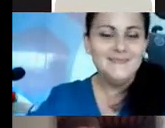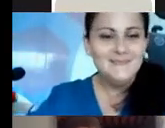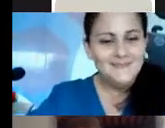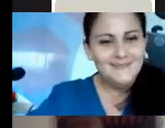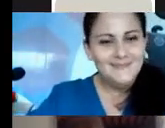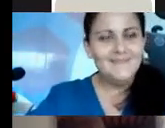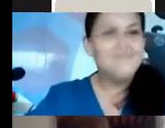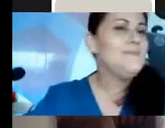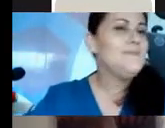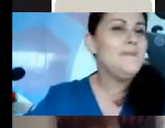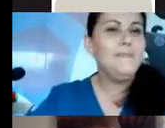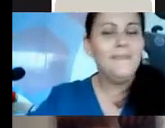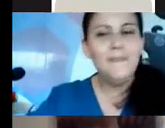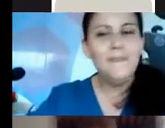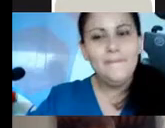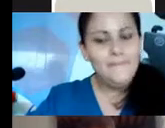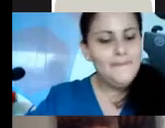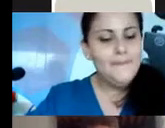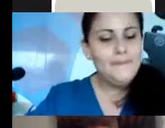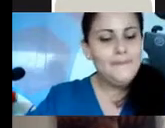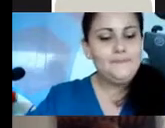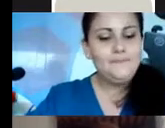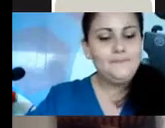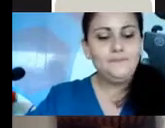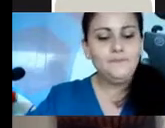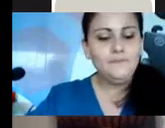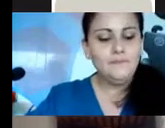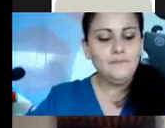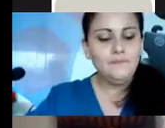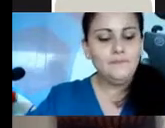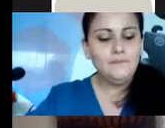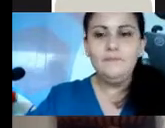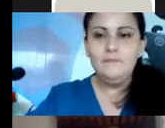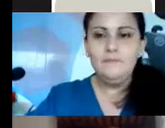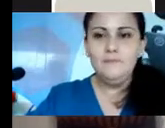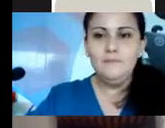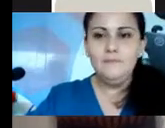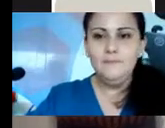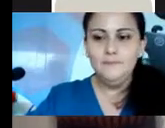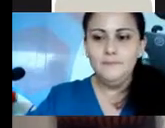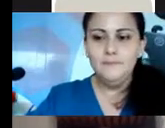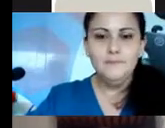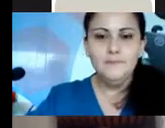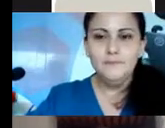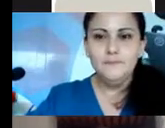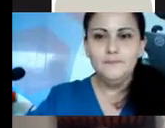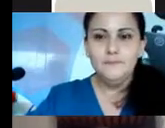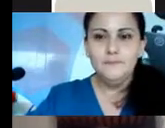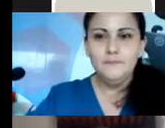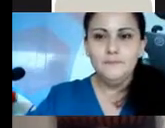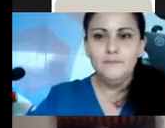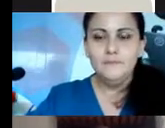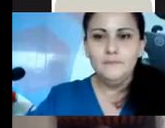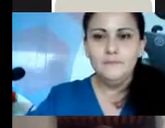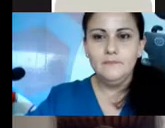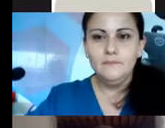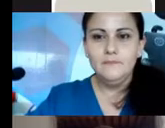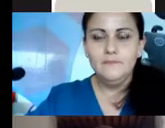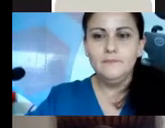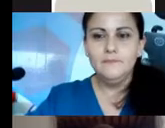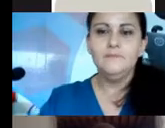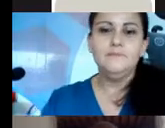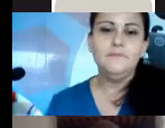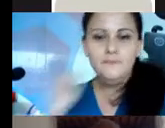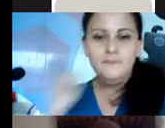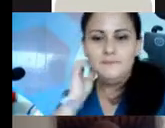crecimiento de altura de 6 pulgadas. Esto es muy interesante porque cuando nos preguntan ¿de cuánto viene el kit de crecimiento